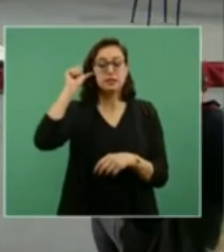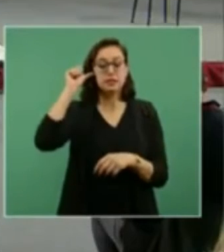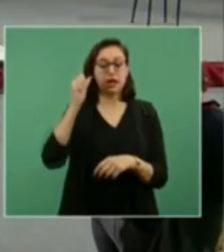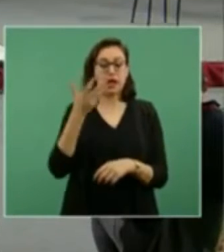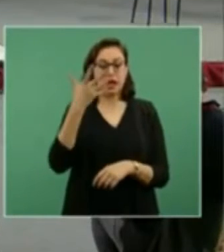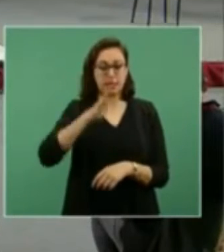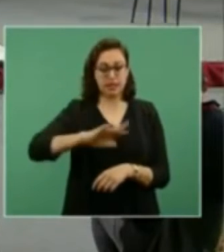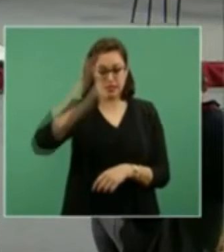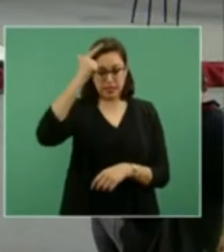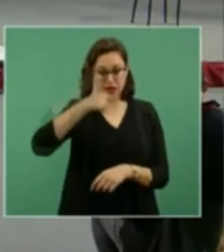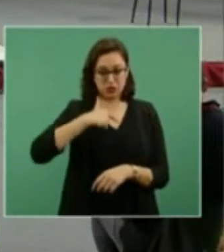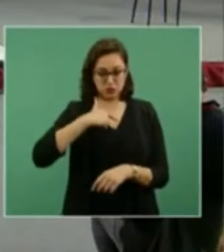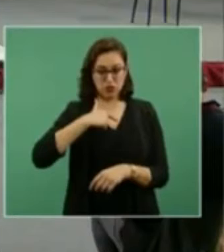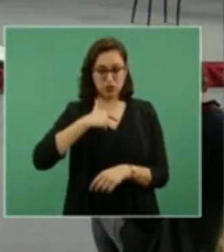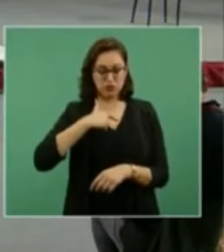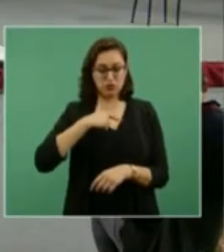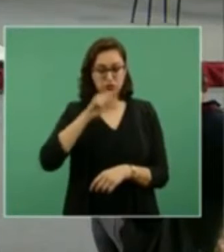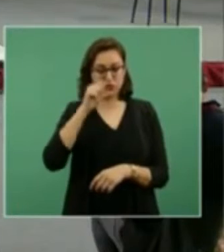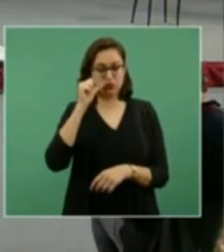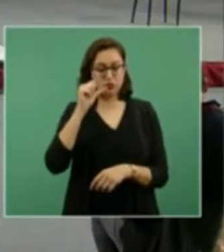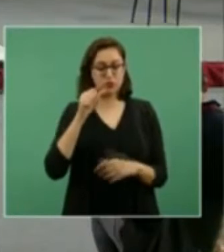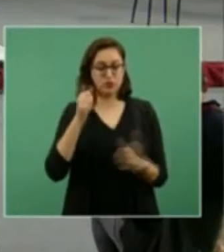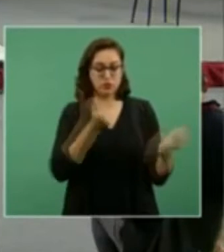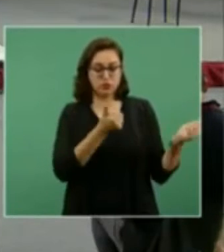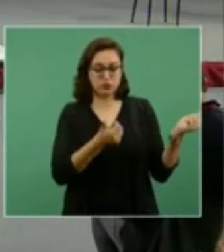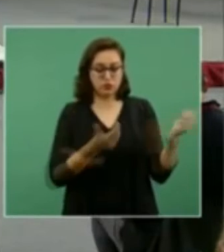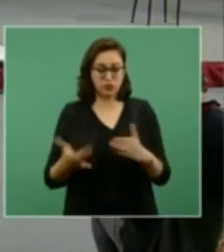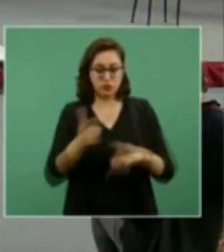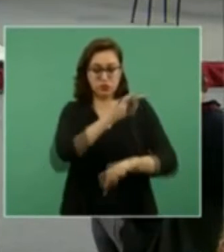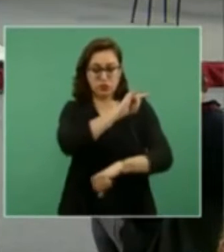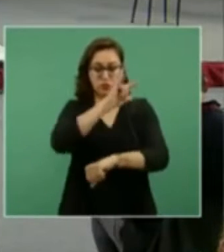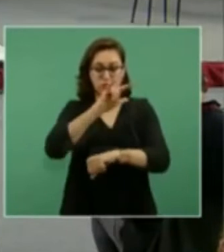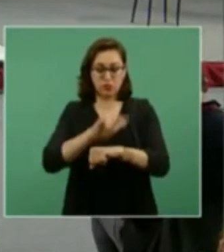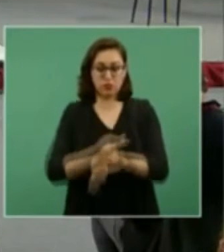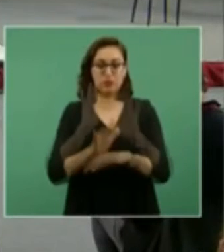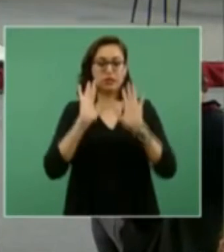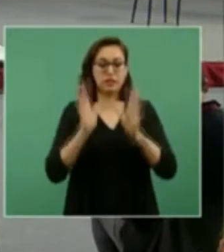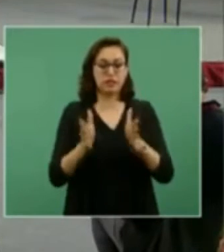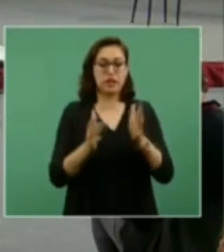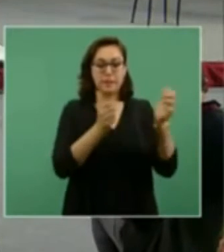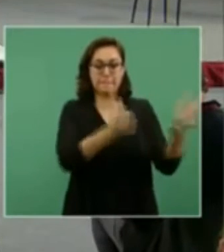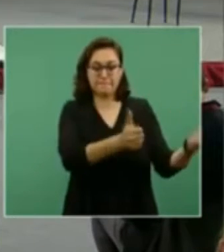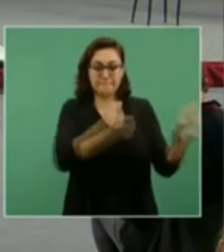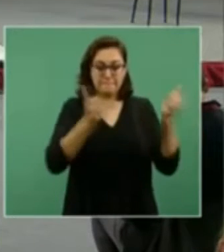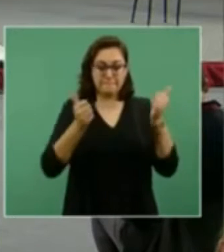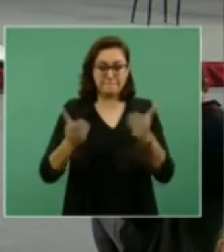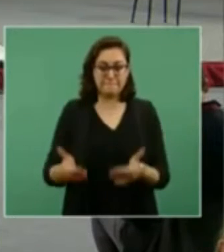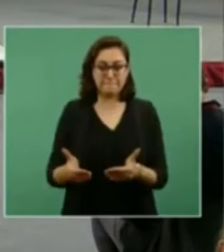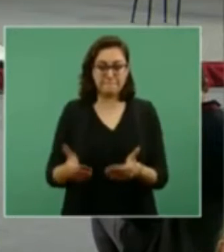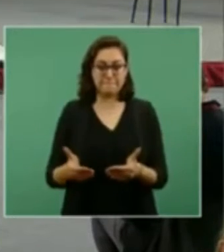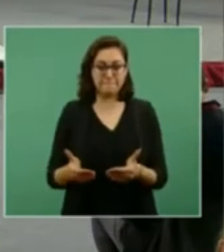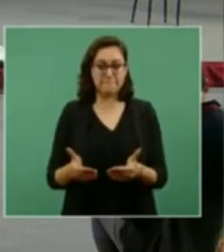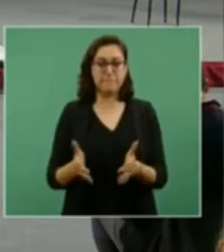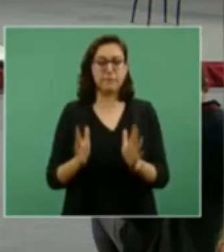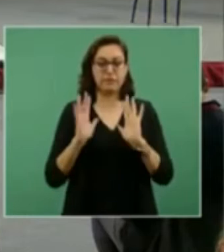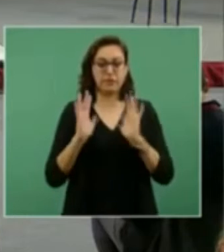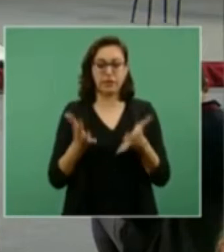Y si no, que lo pregunten al Salfate si lo que digo es verdad o mentira. Porque Salfate, este personaje